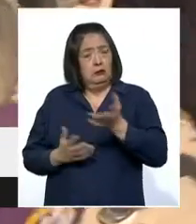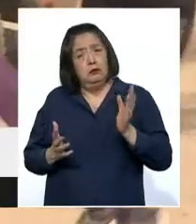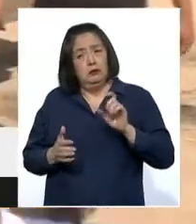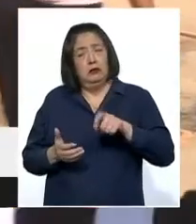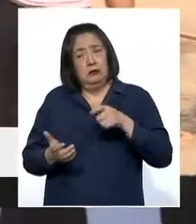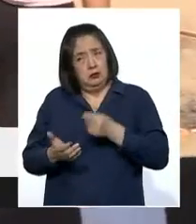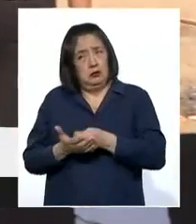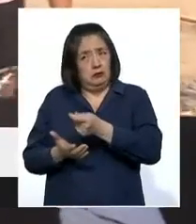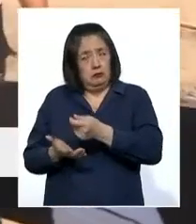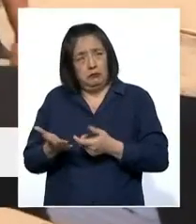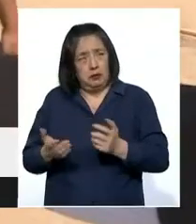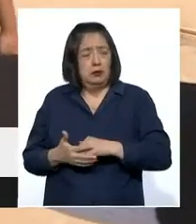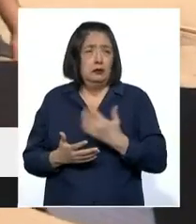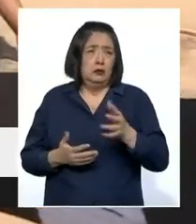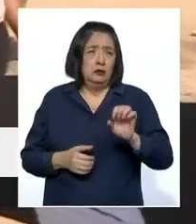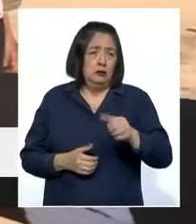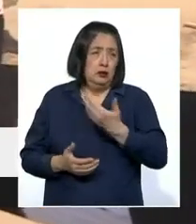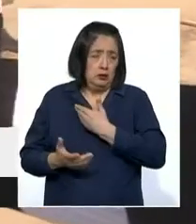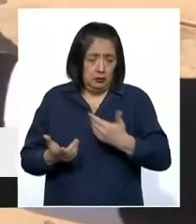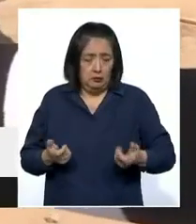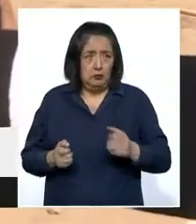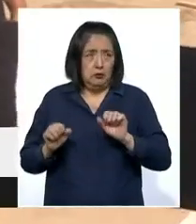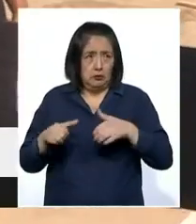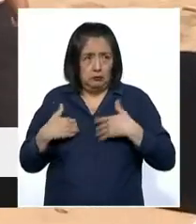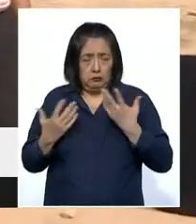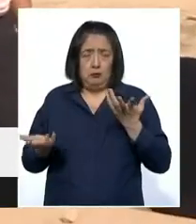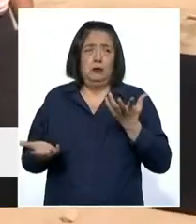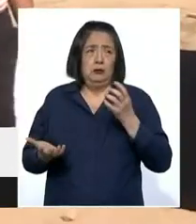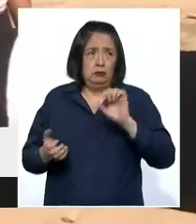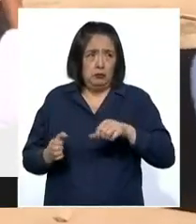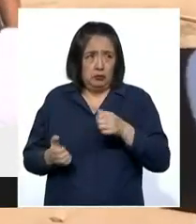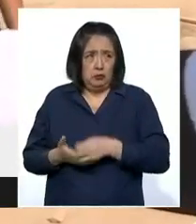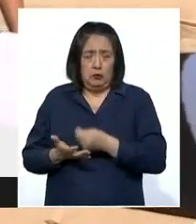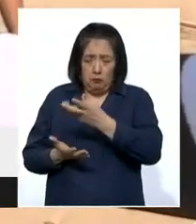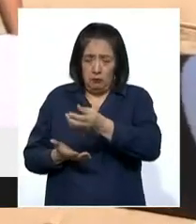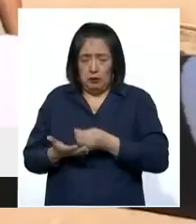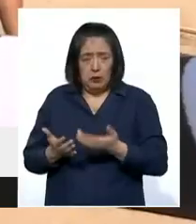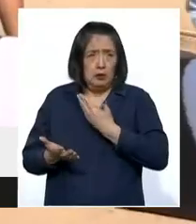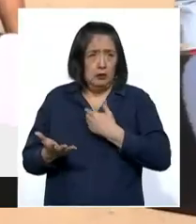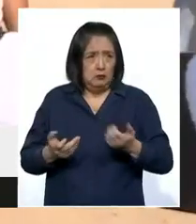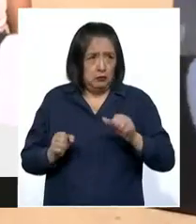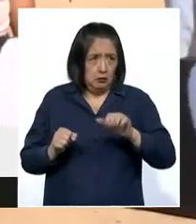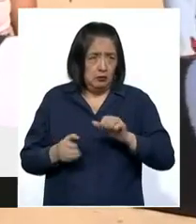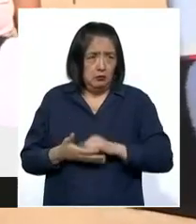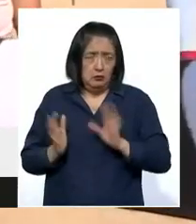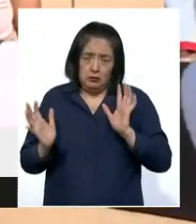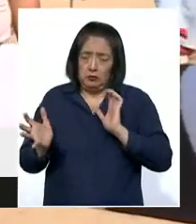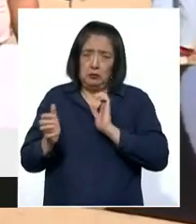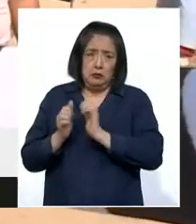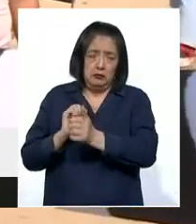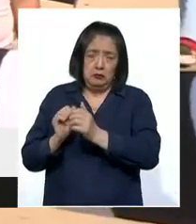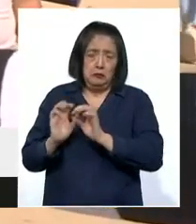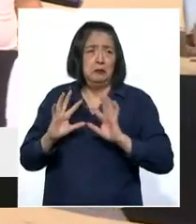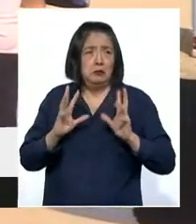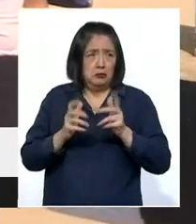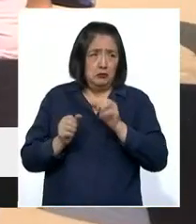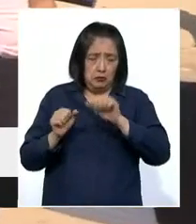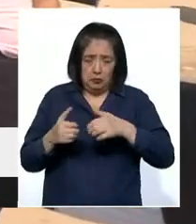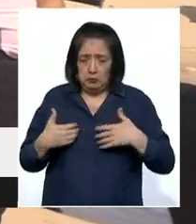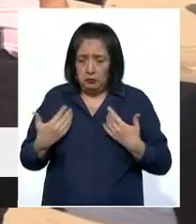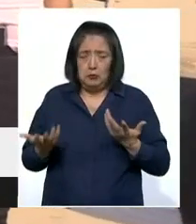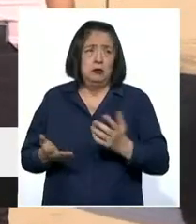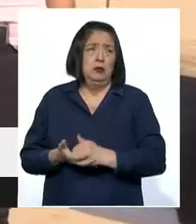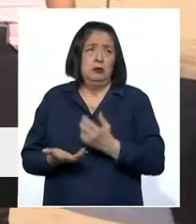tienen que adquirir que siempre tienen un duelo pero si es del Estado la podemos ganar podemos comprar el estado si entramos una subasta como una asociación podemos